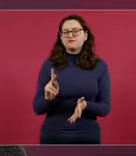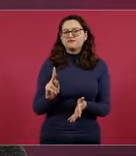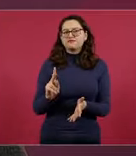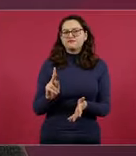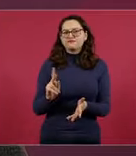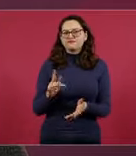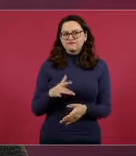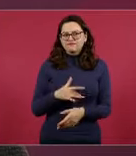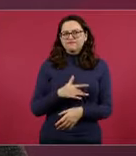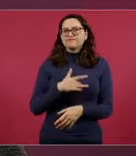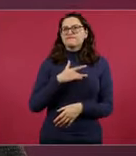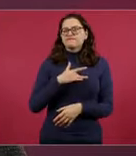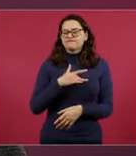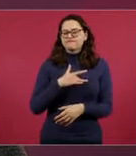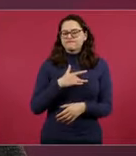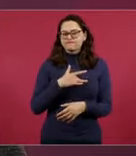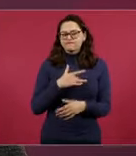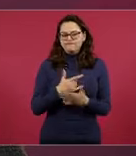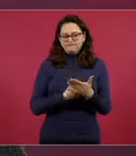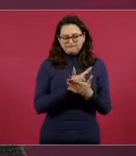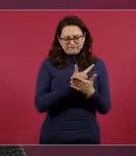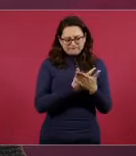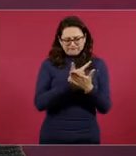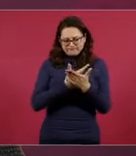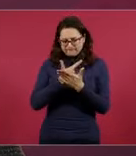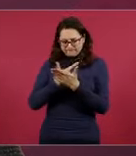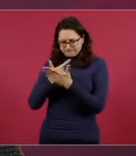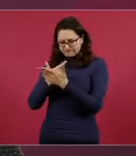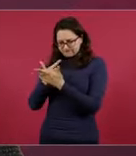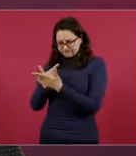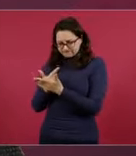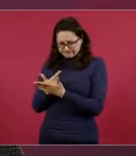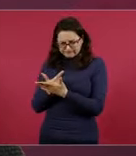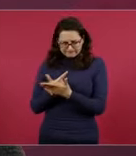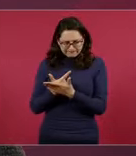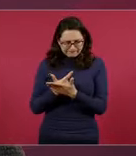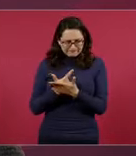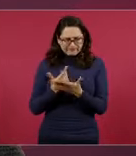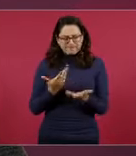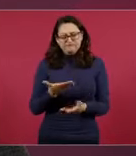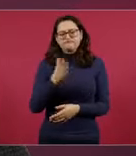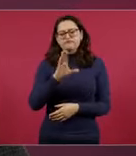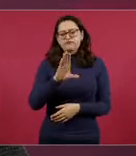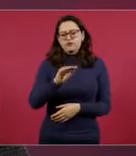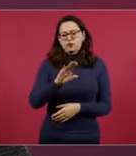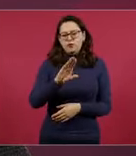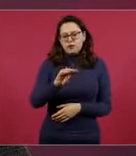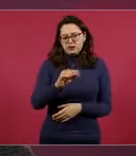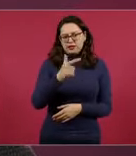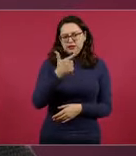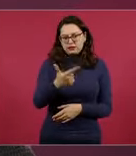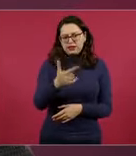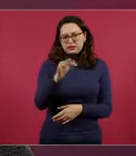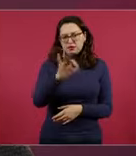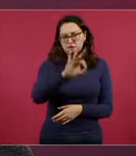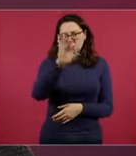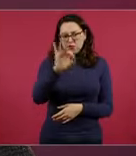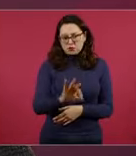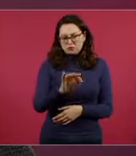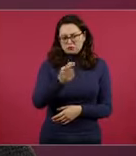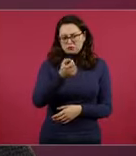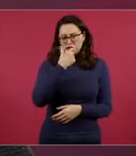contabilizar y se logró encontrar el 97% del abasto. Y esto, desde luego, es un primer